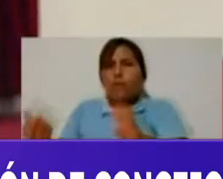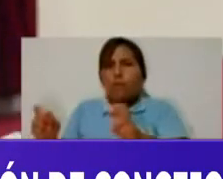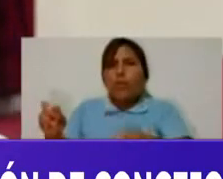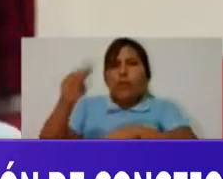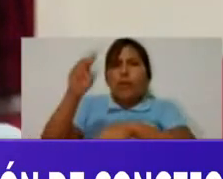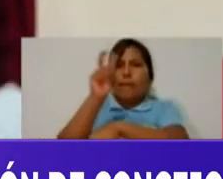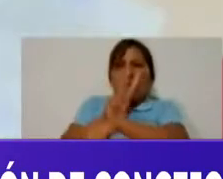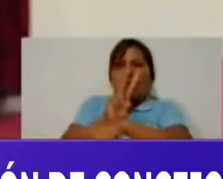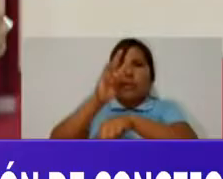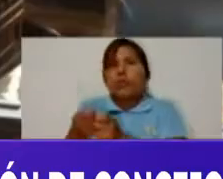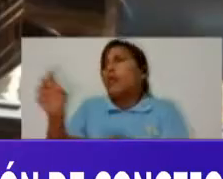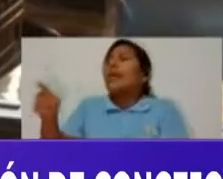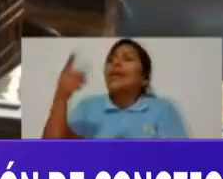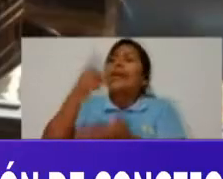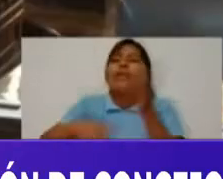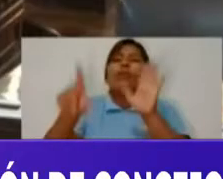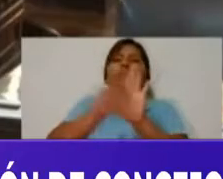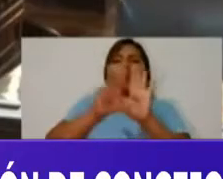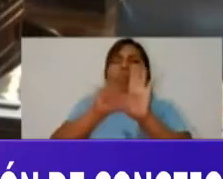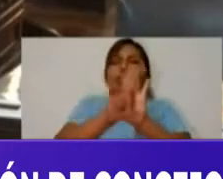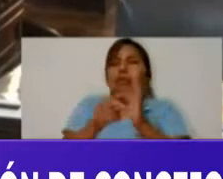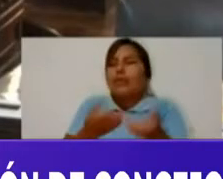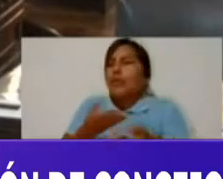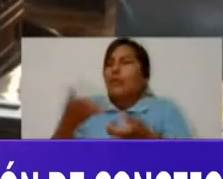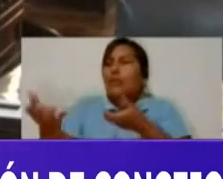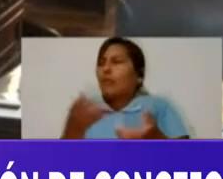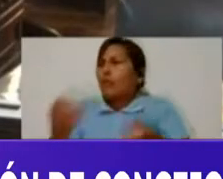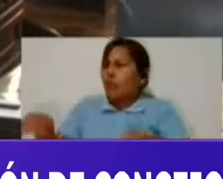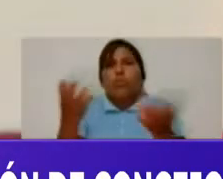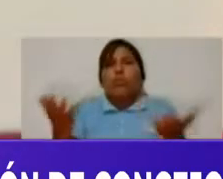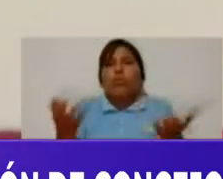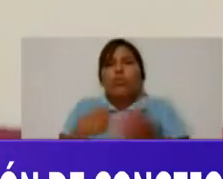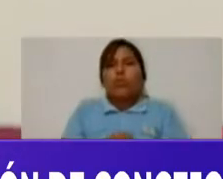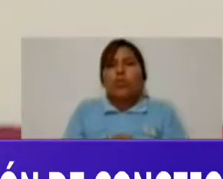la Procuraduría General como la Procuraduría Municipal también